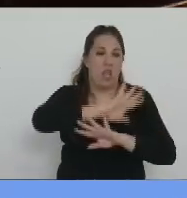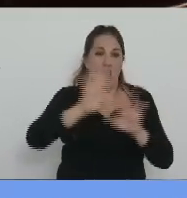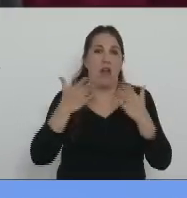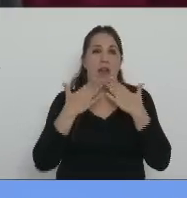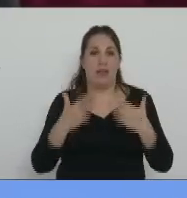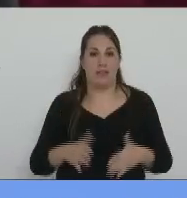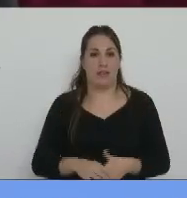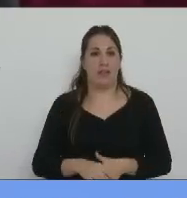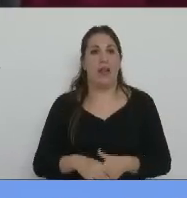gracias senador